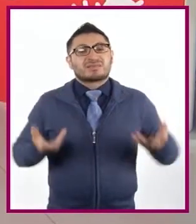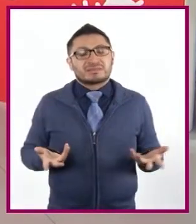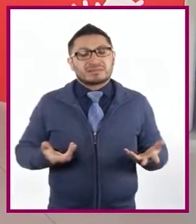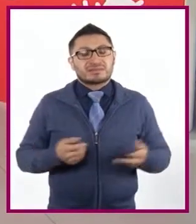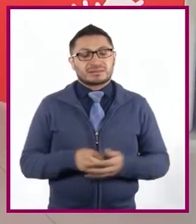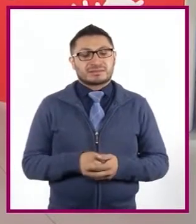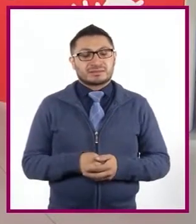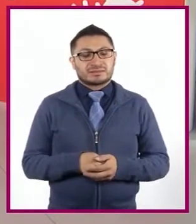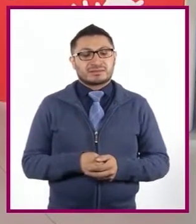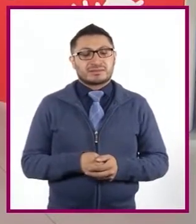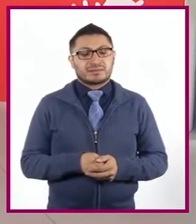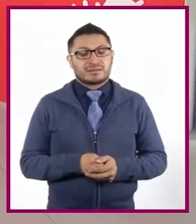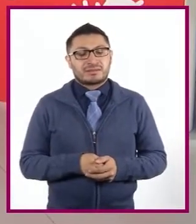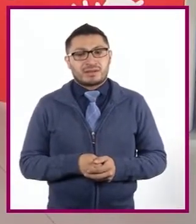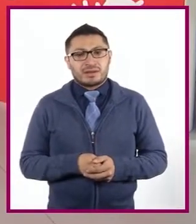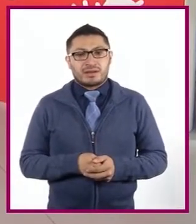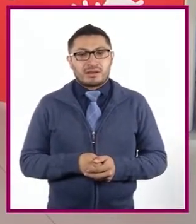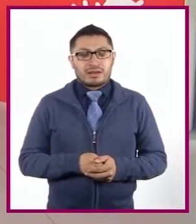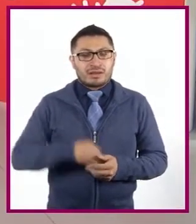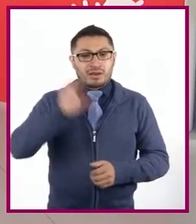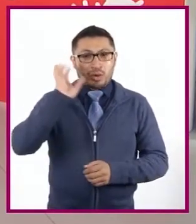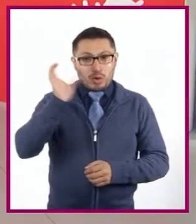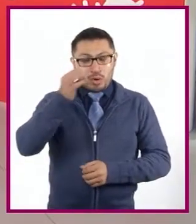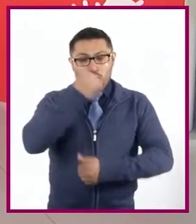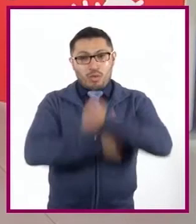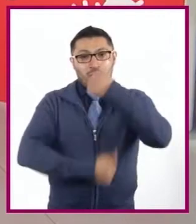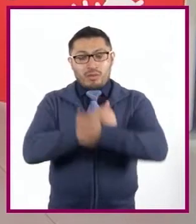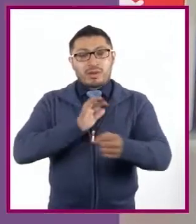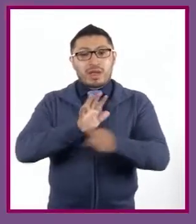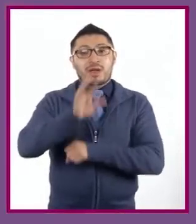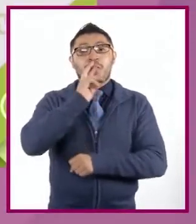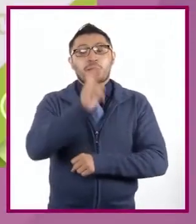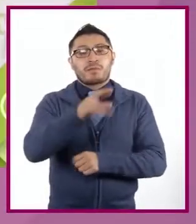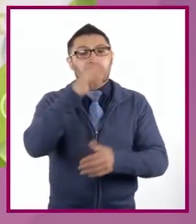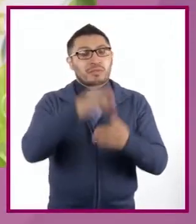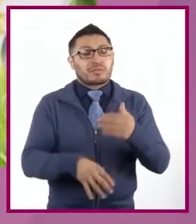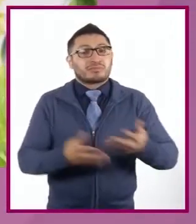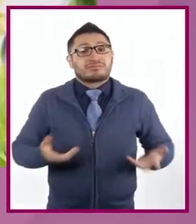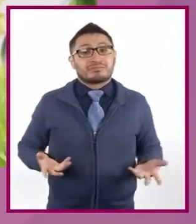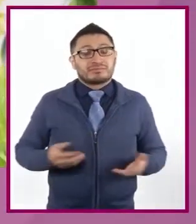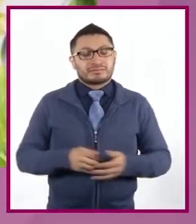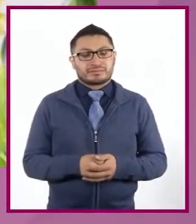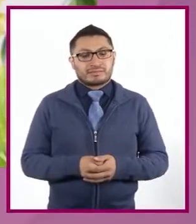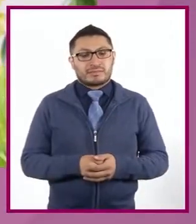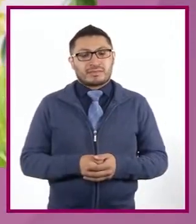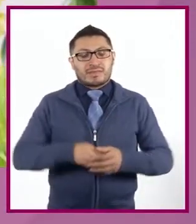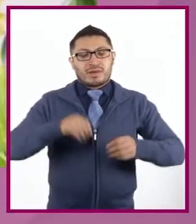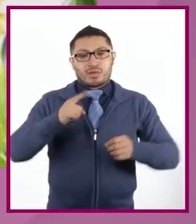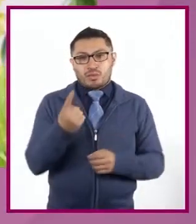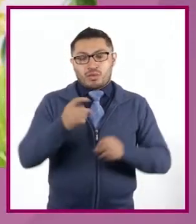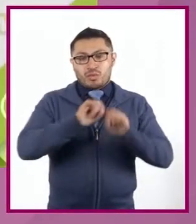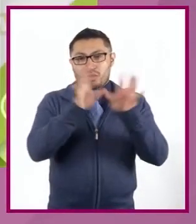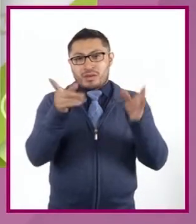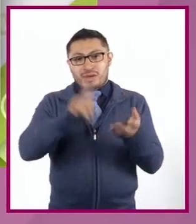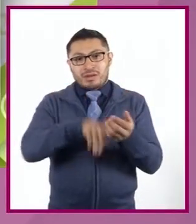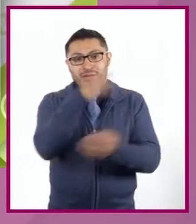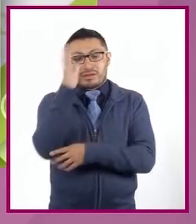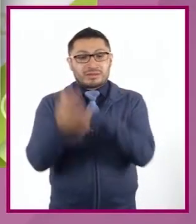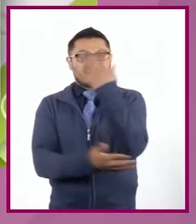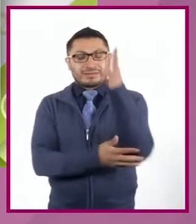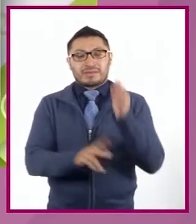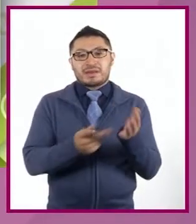¿Cuál es el resultado de la competencia? Un claro en la selva. ¿Las plantas